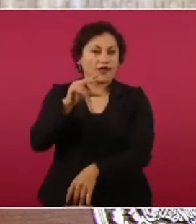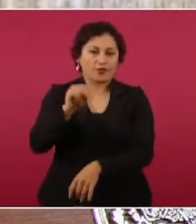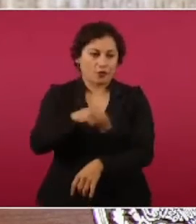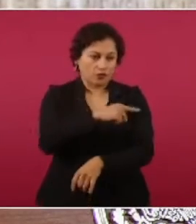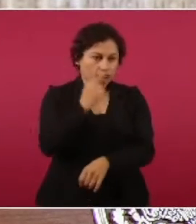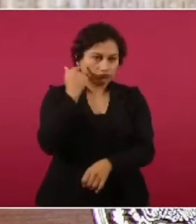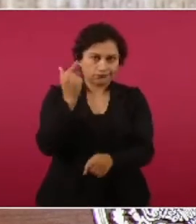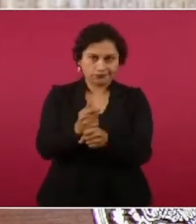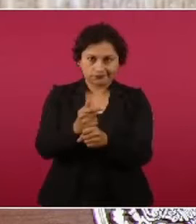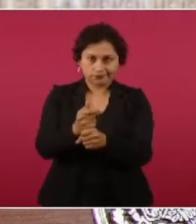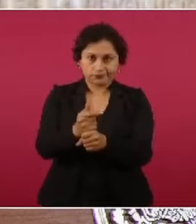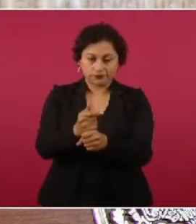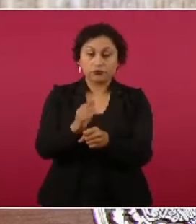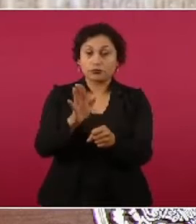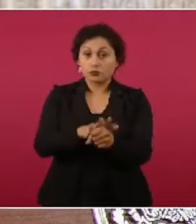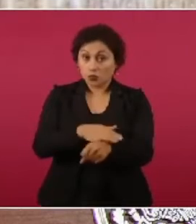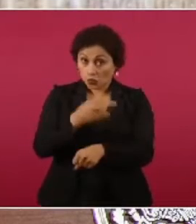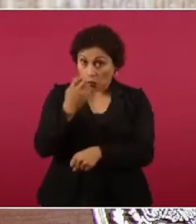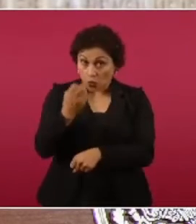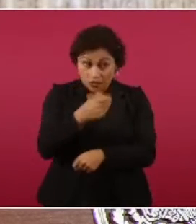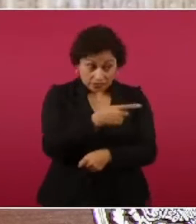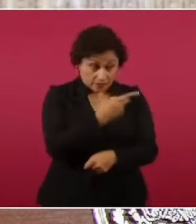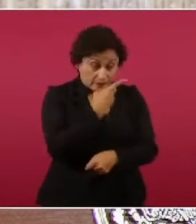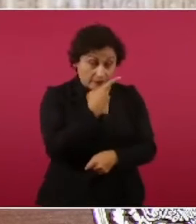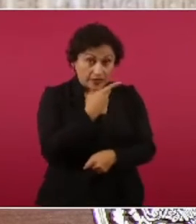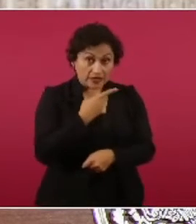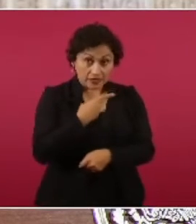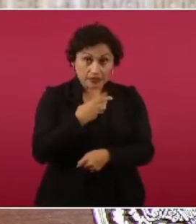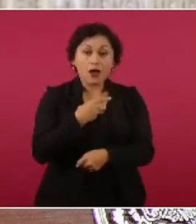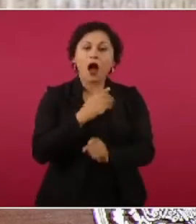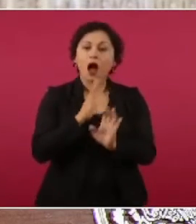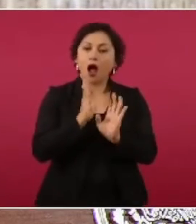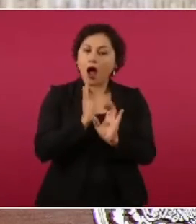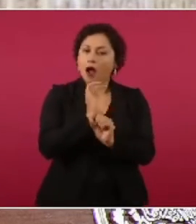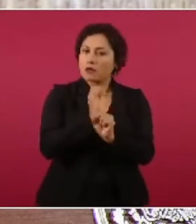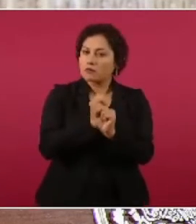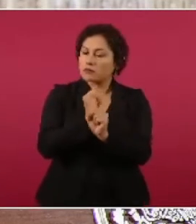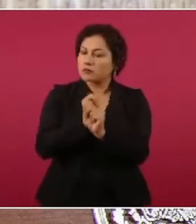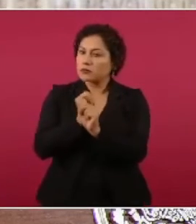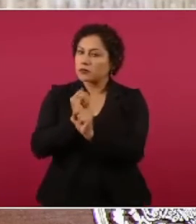Gracias a ellos se demostró